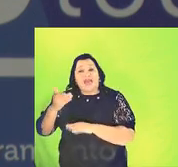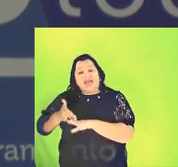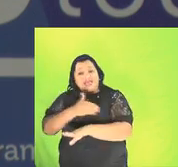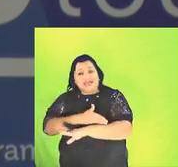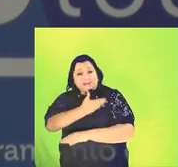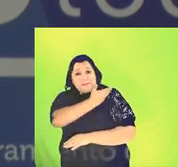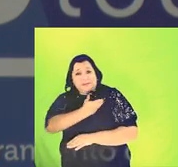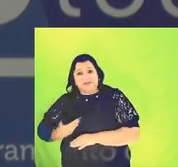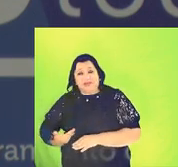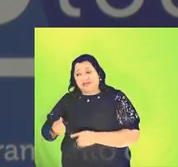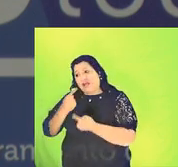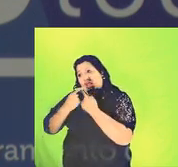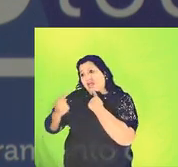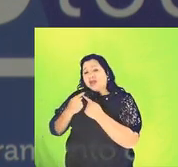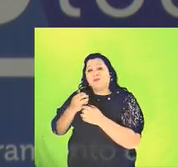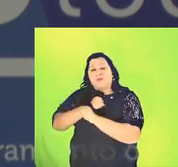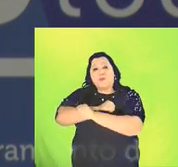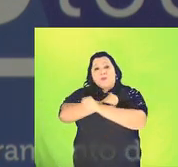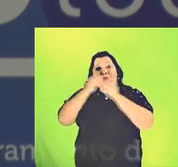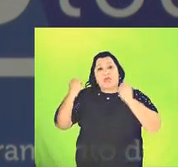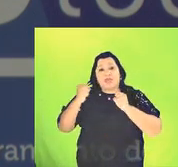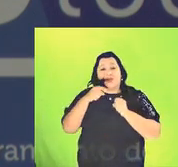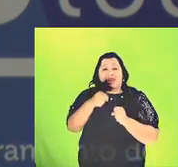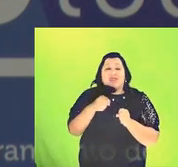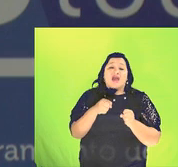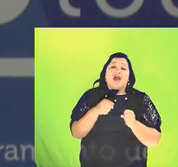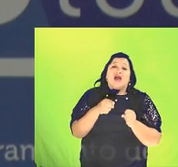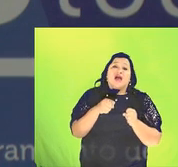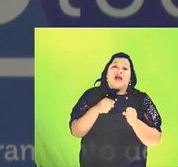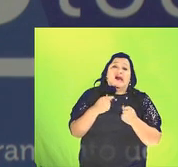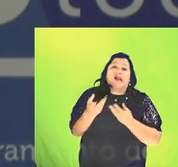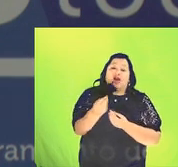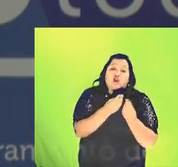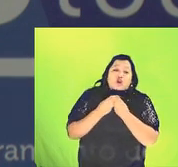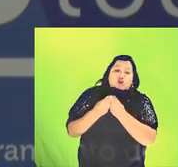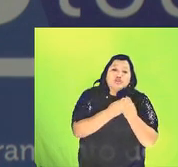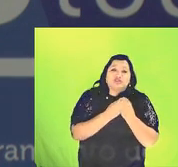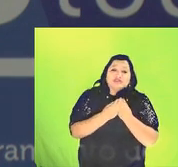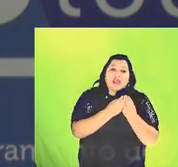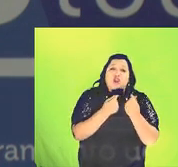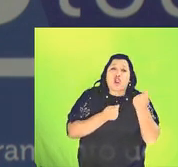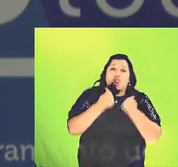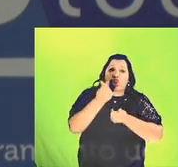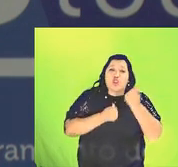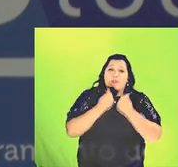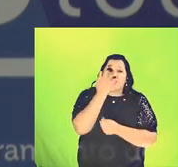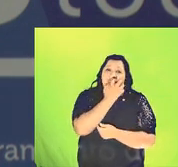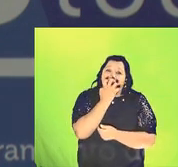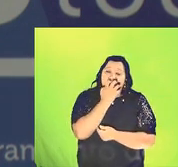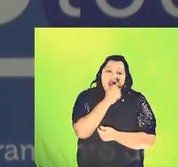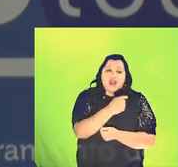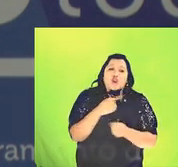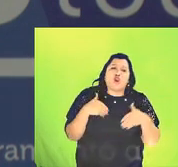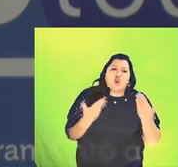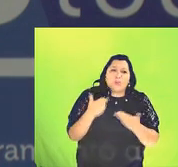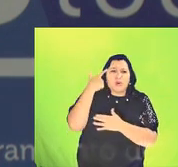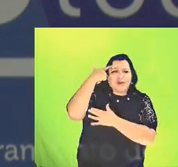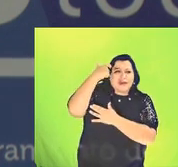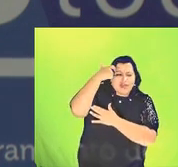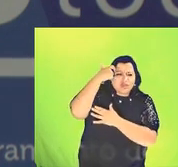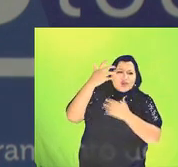mañana en el Consejo, por ejemplo, de Economía Naranja, de lo que representa para el país el reto en formación en todas las